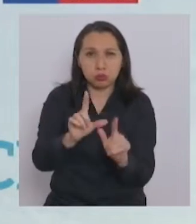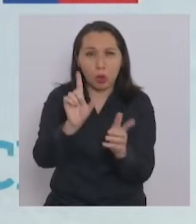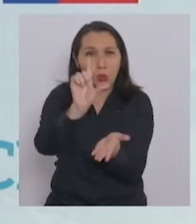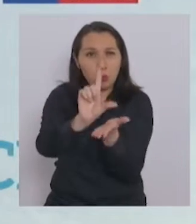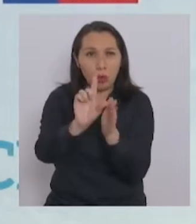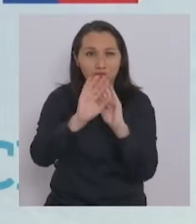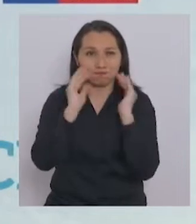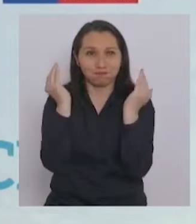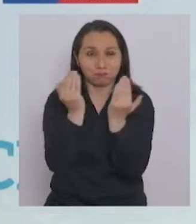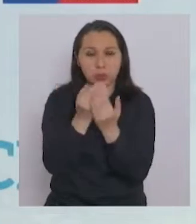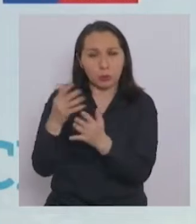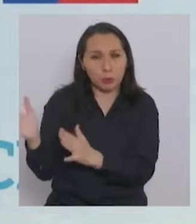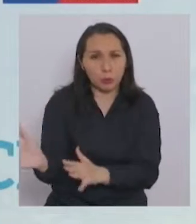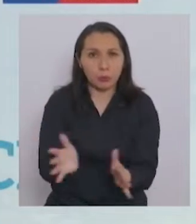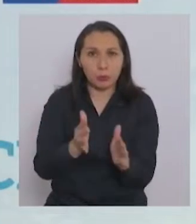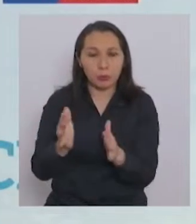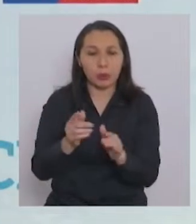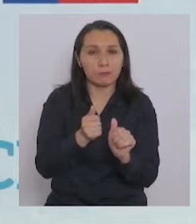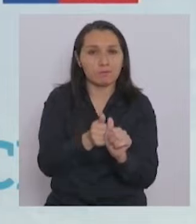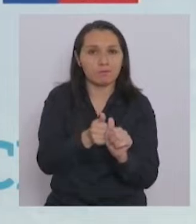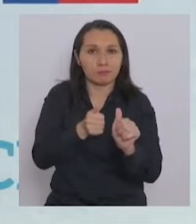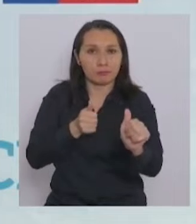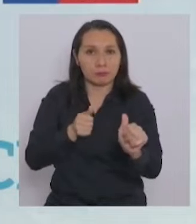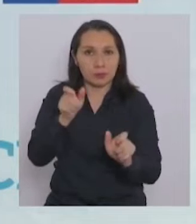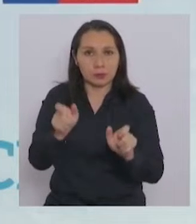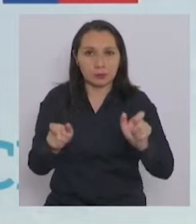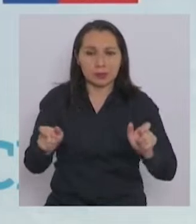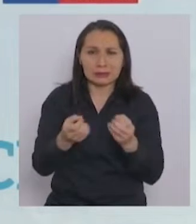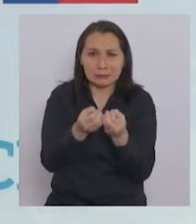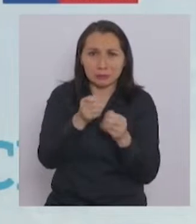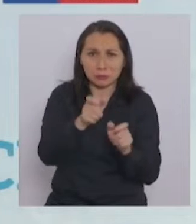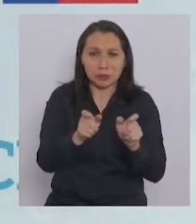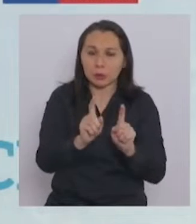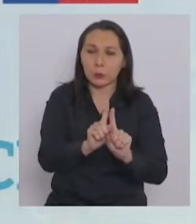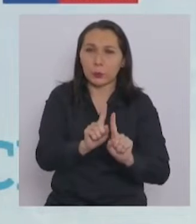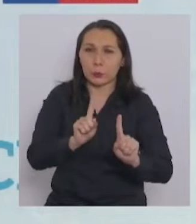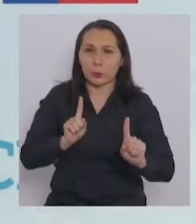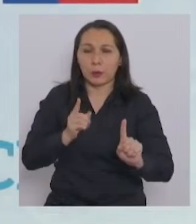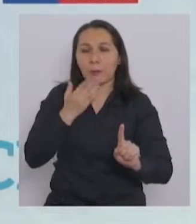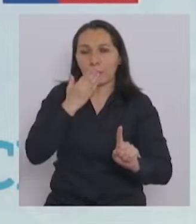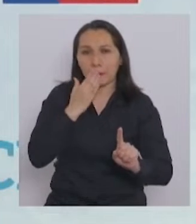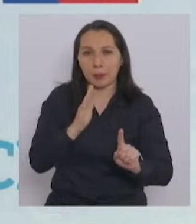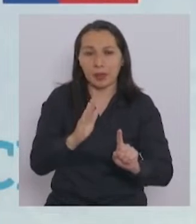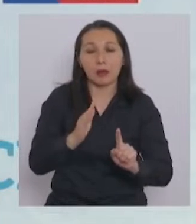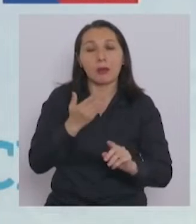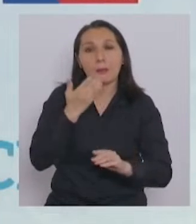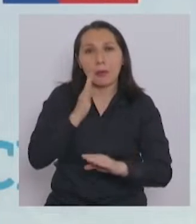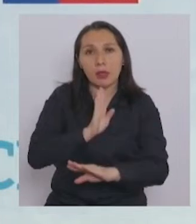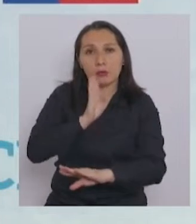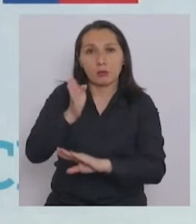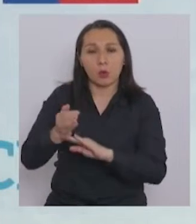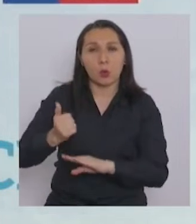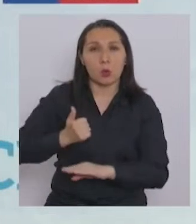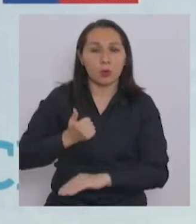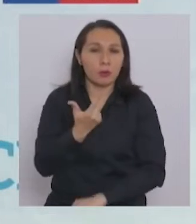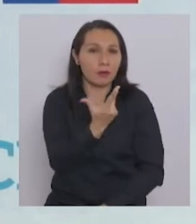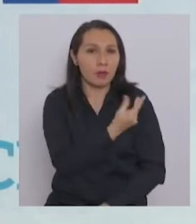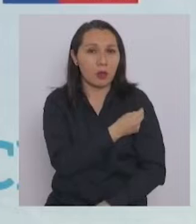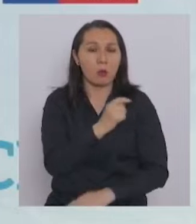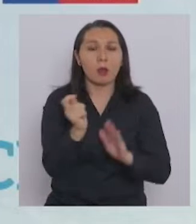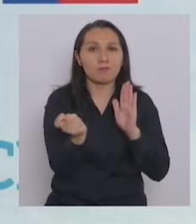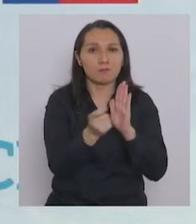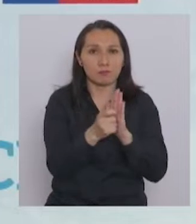cerrados, mantener el distanciamiento físico, evitar aglomeraciones y, por supuesto, asistir a vacunarse según el calendario.